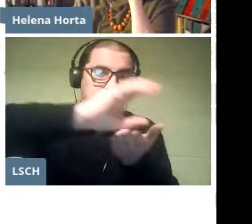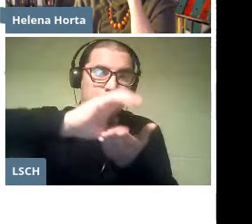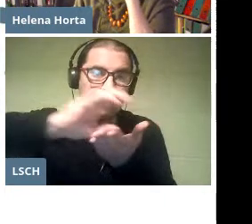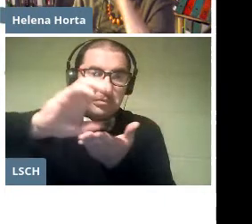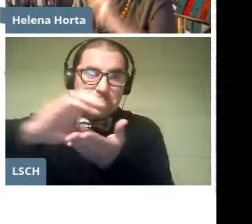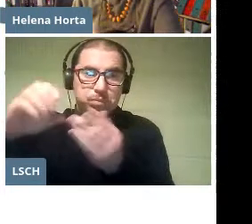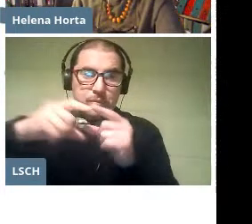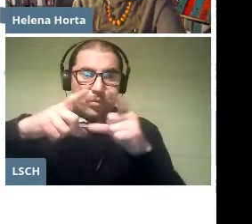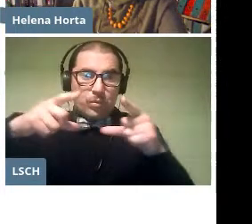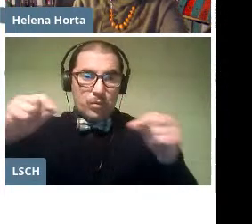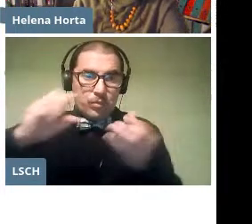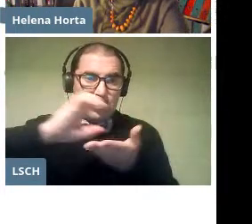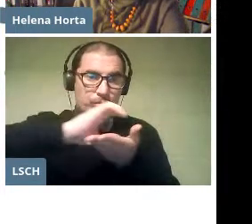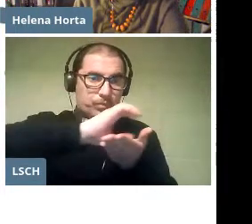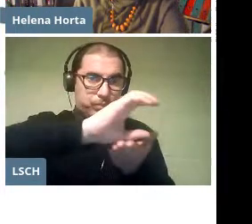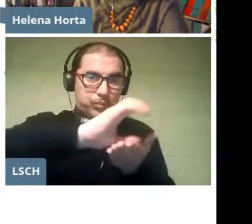ocasiones,